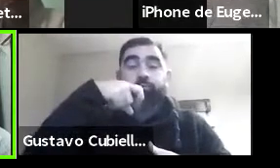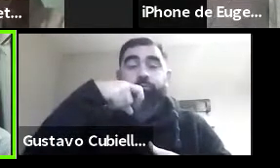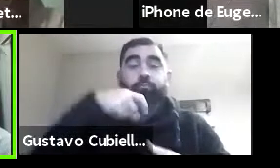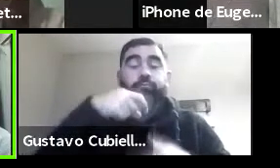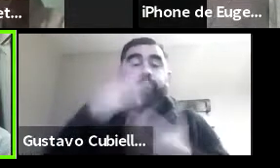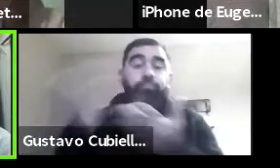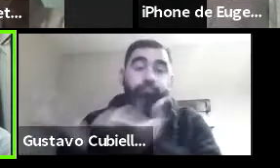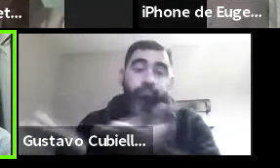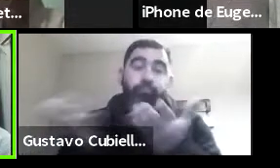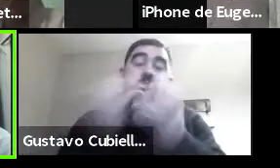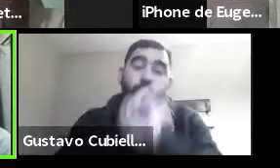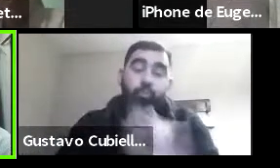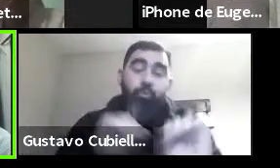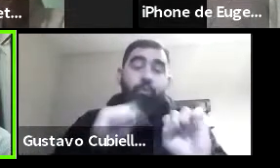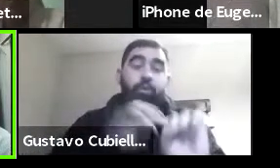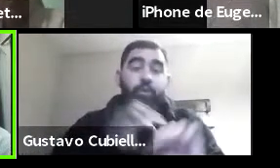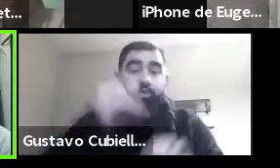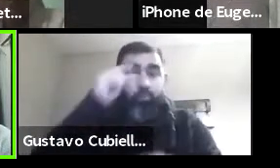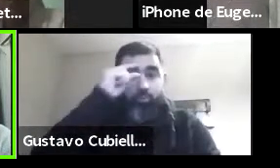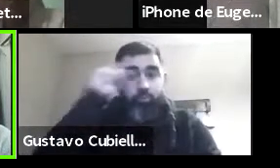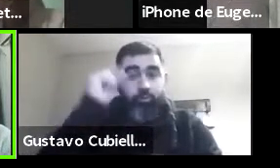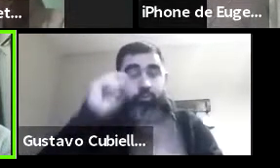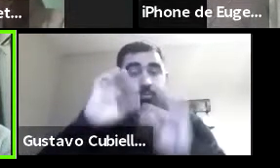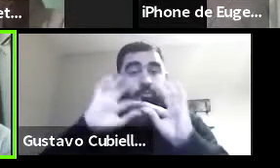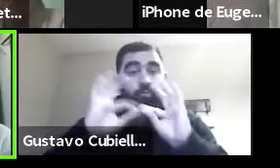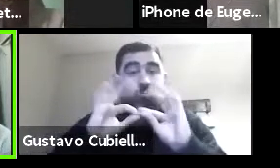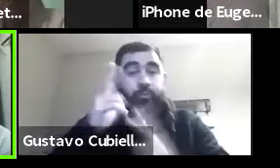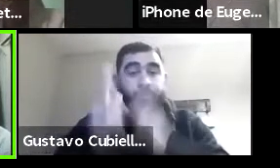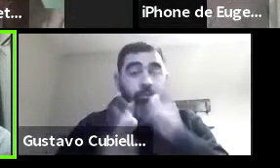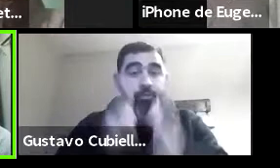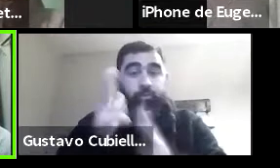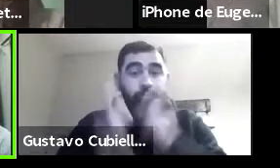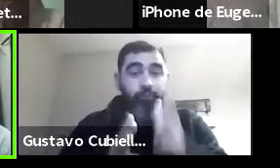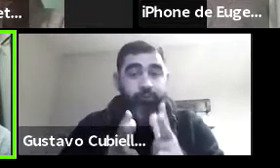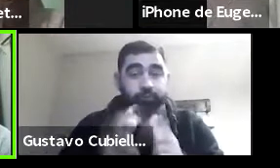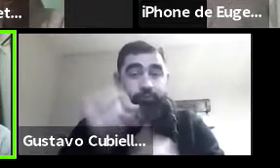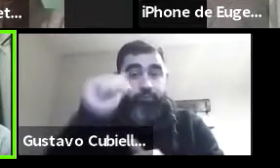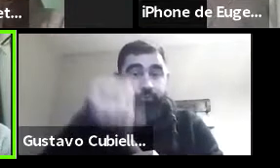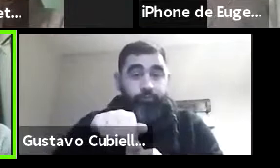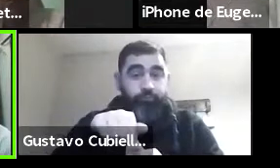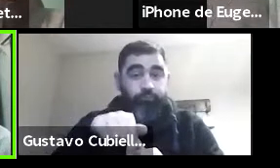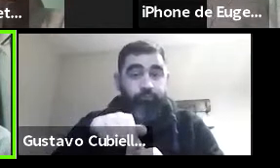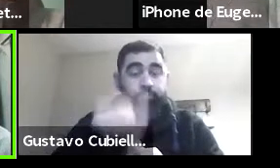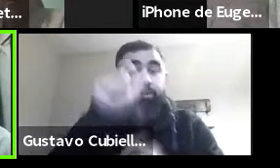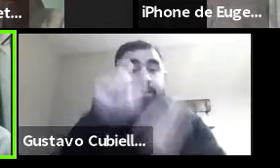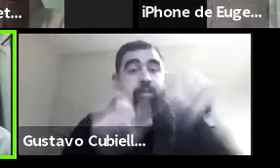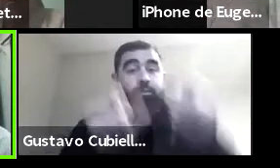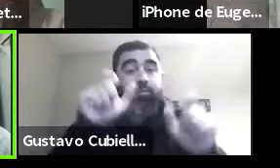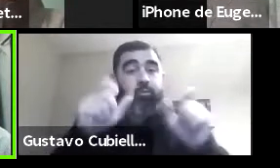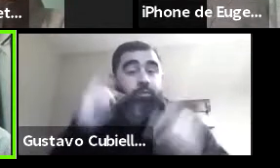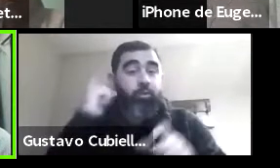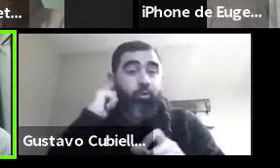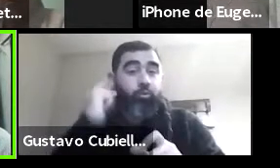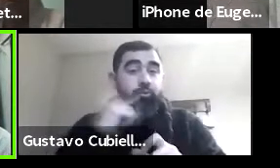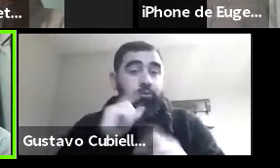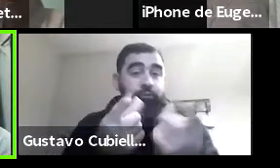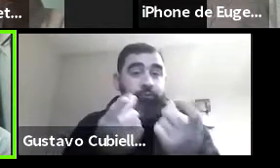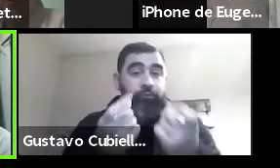nos permite tener a Gustavo, intérprete en lengua de señas, para las personas que así lo